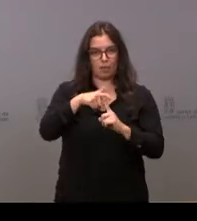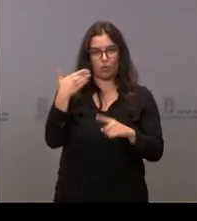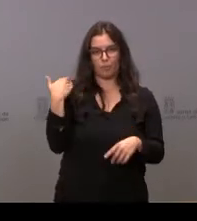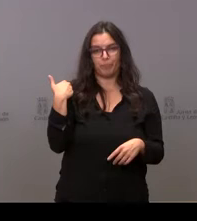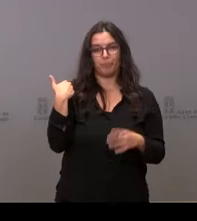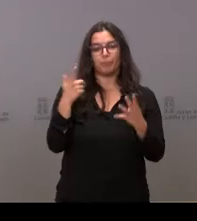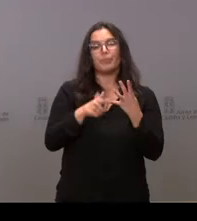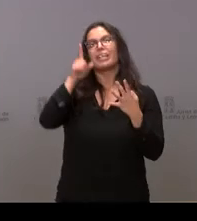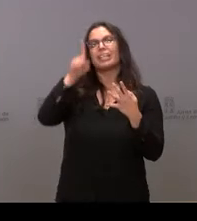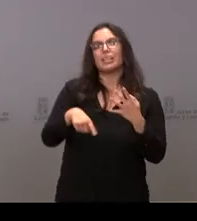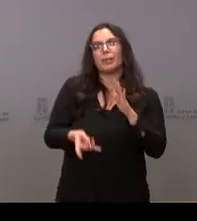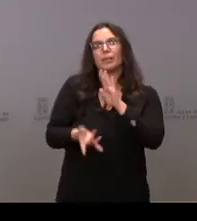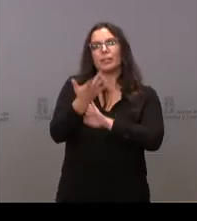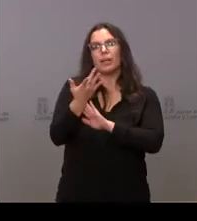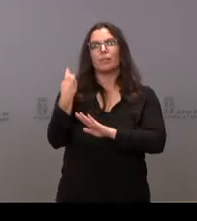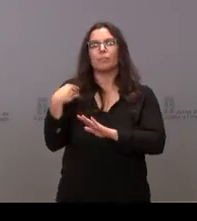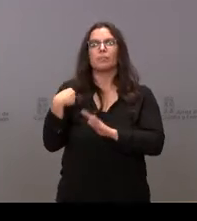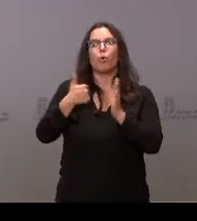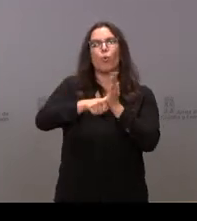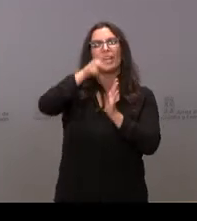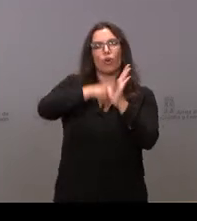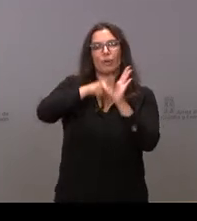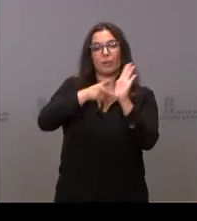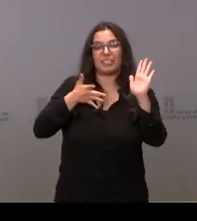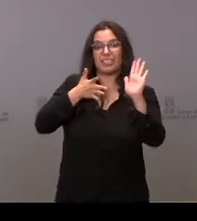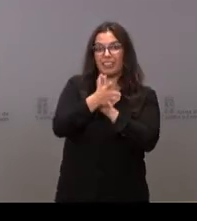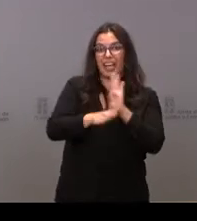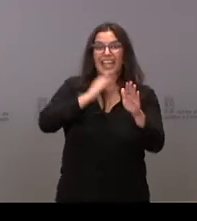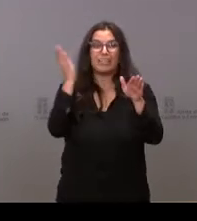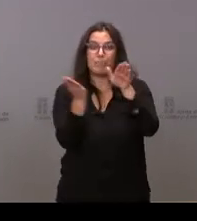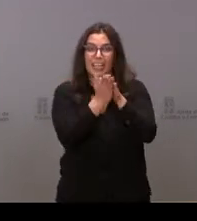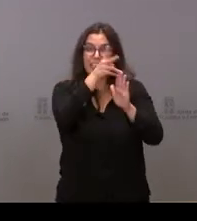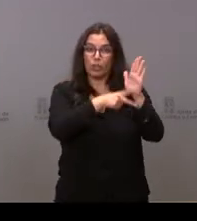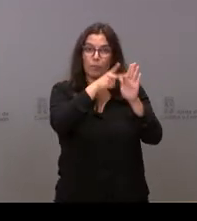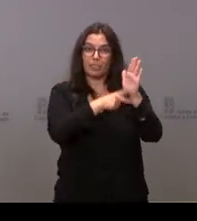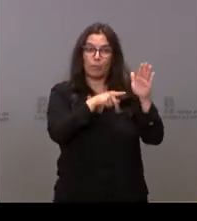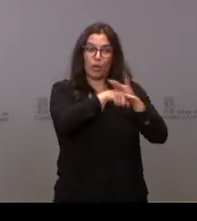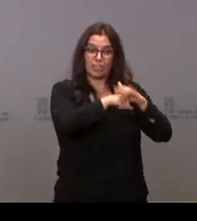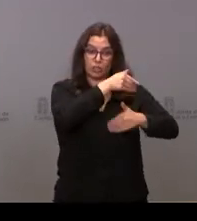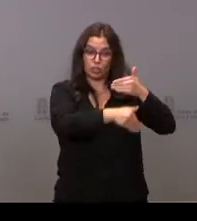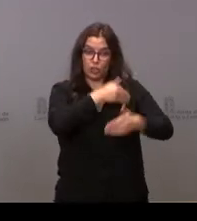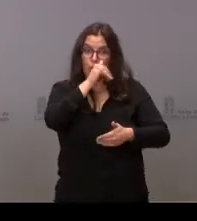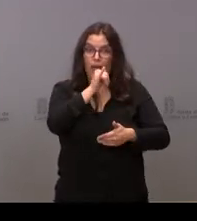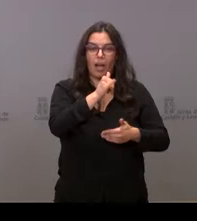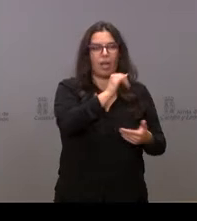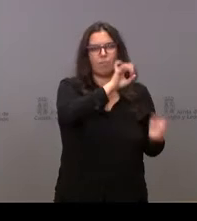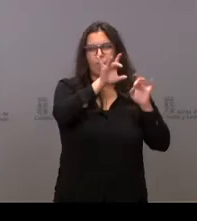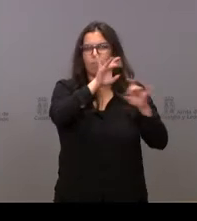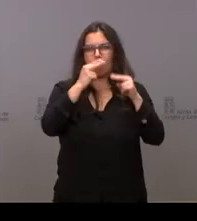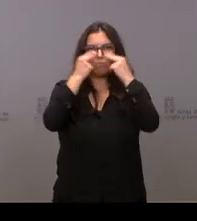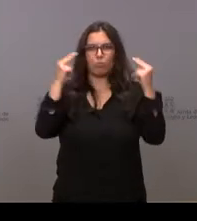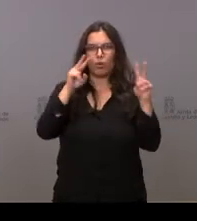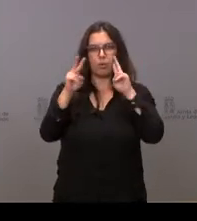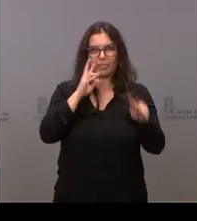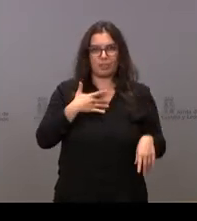y de la puesta en marcha de la huella normativa, que es el volcado de todos los expedientes normativos que tramita actualmente la Junta de Castilla y León.